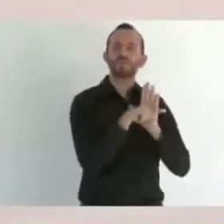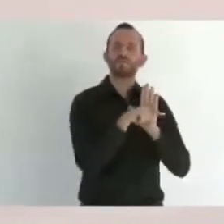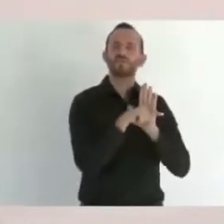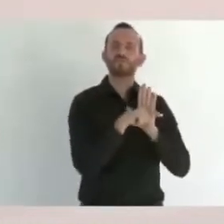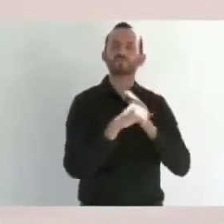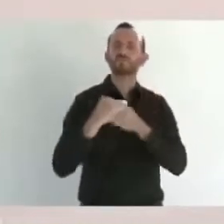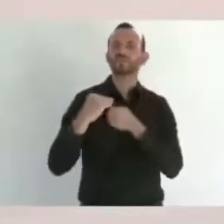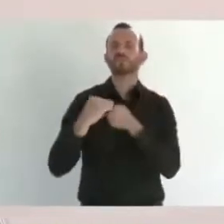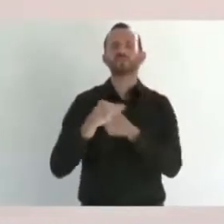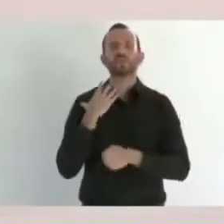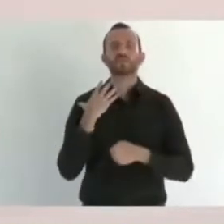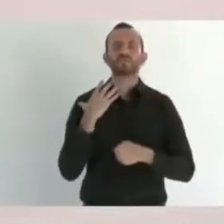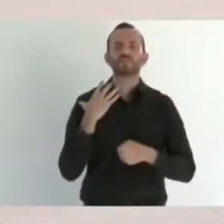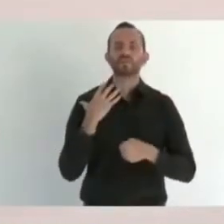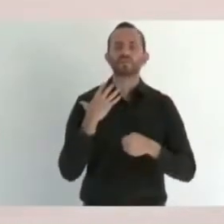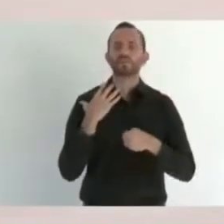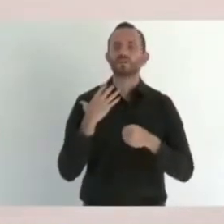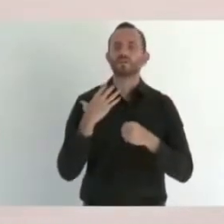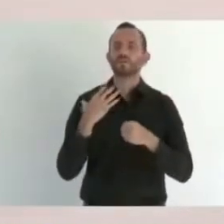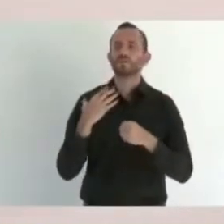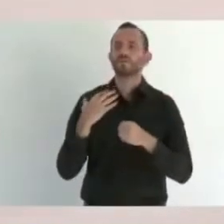por el lujo barato